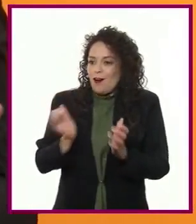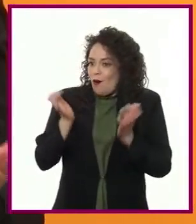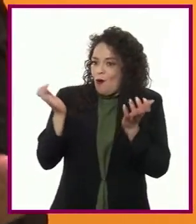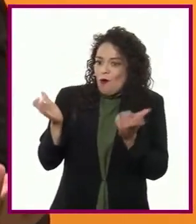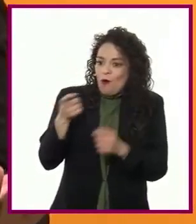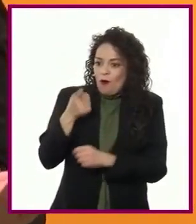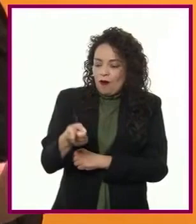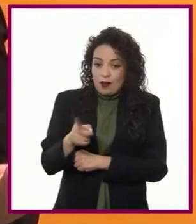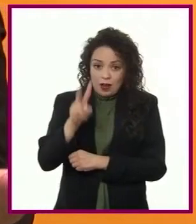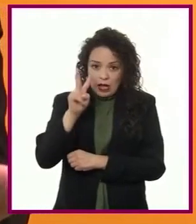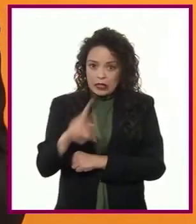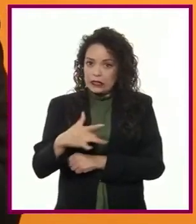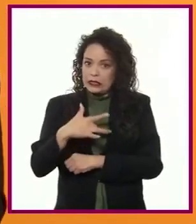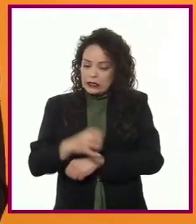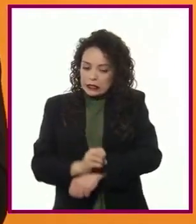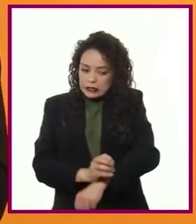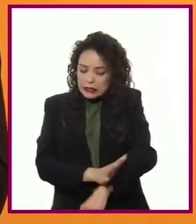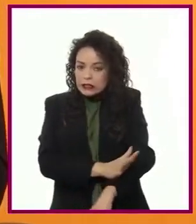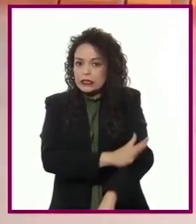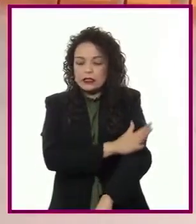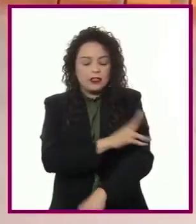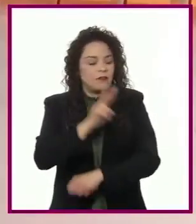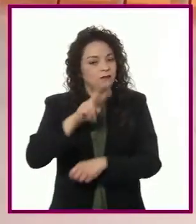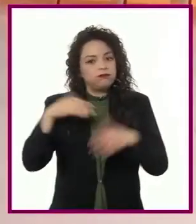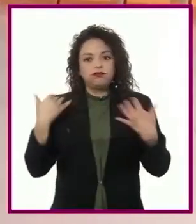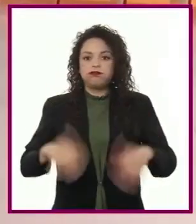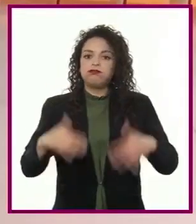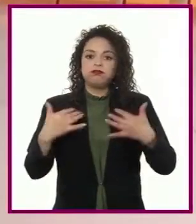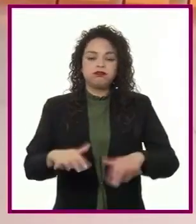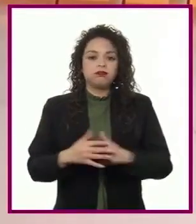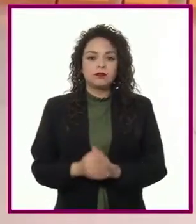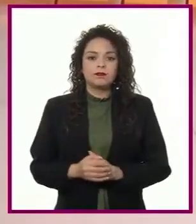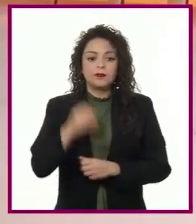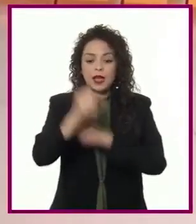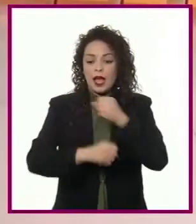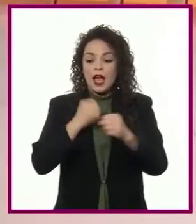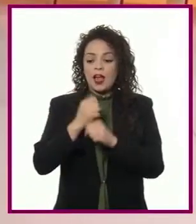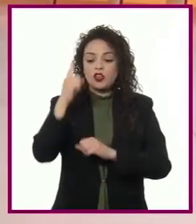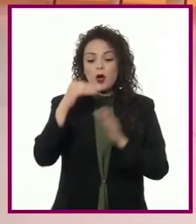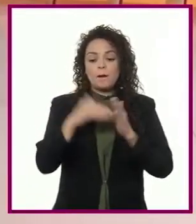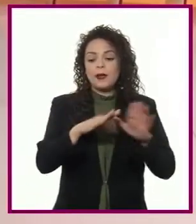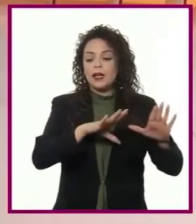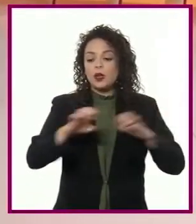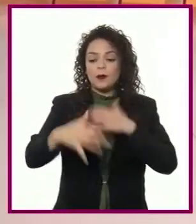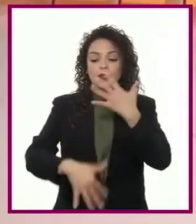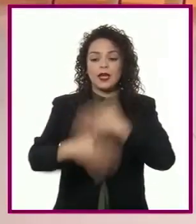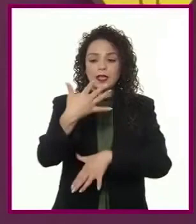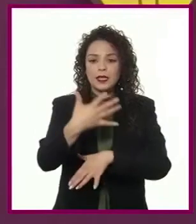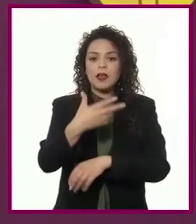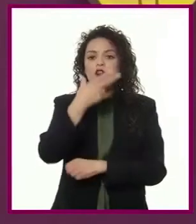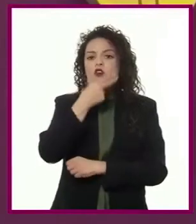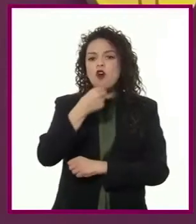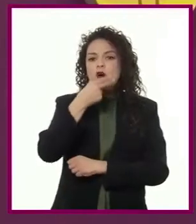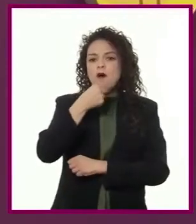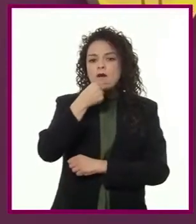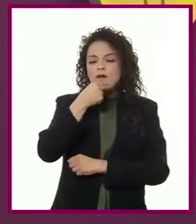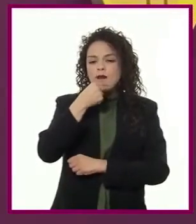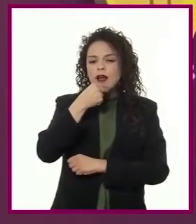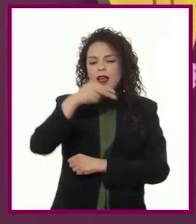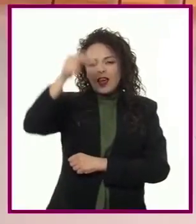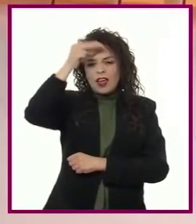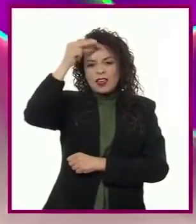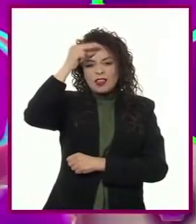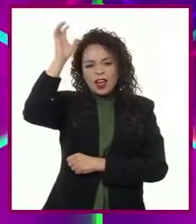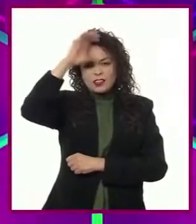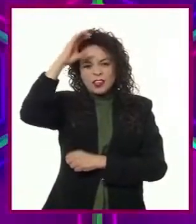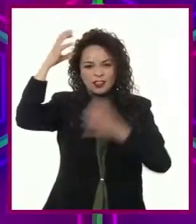incluso escalofriantes, del universo. En 1915, Albert Einstein publicó su